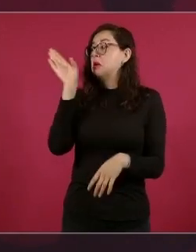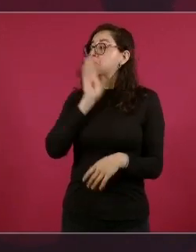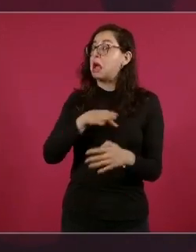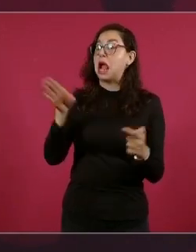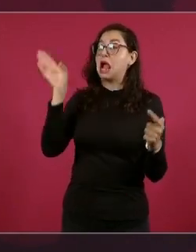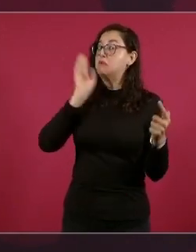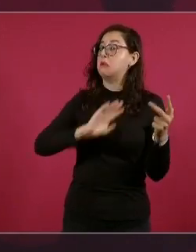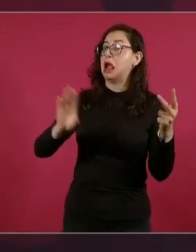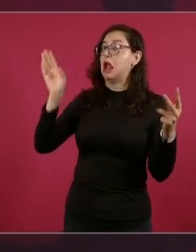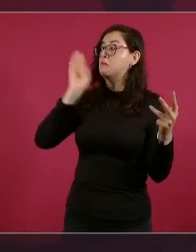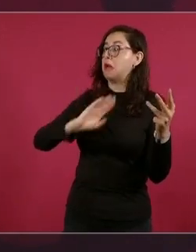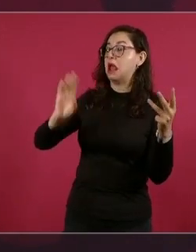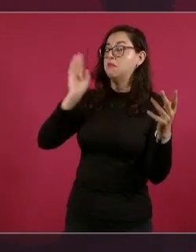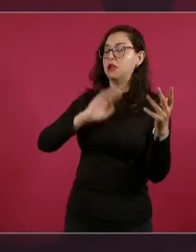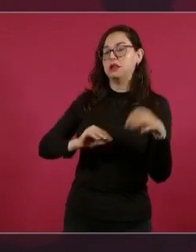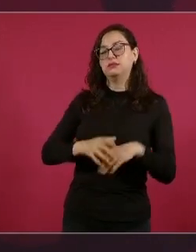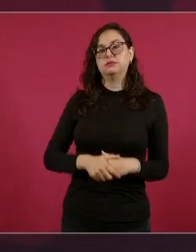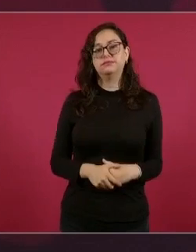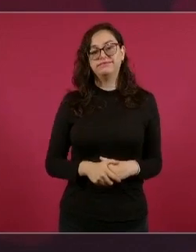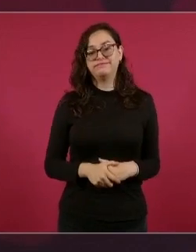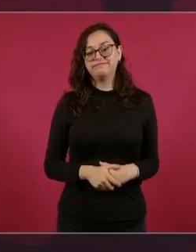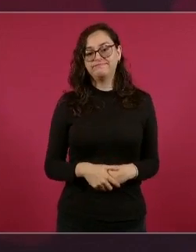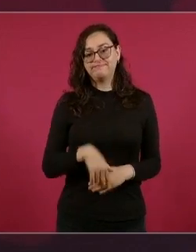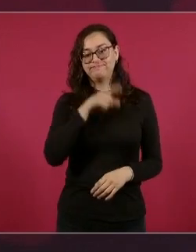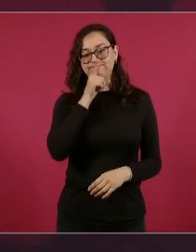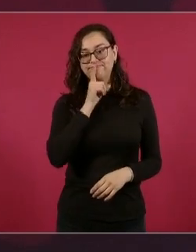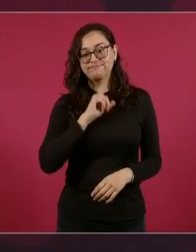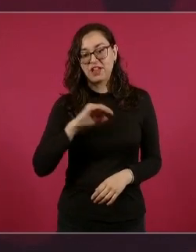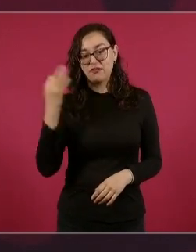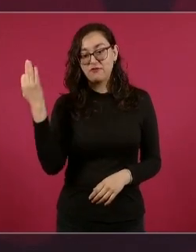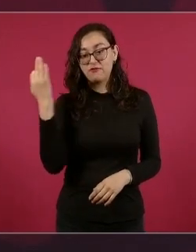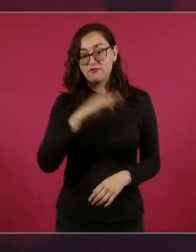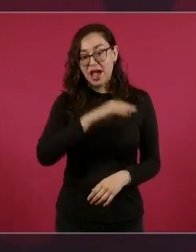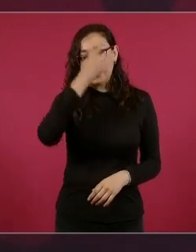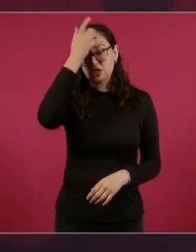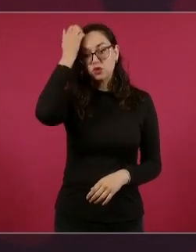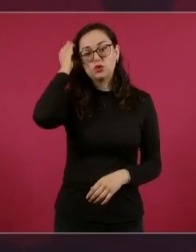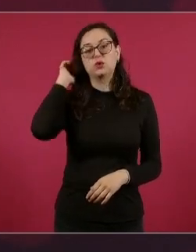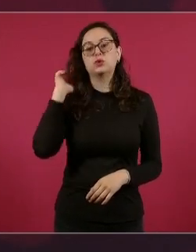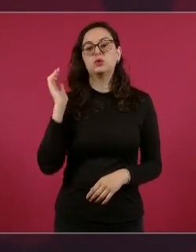rotundamente falso, eso no es cierto. Pemex